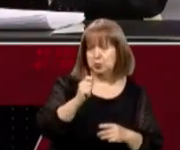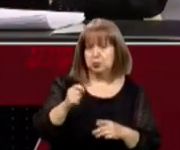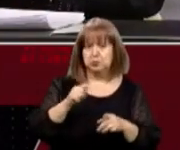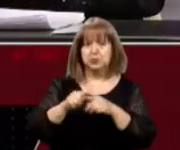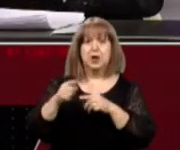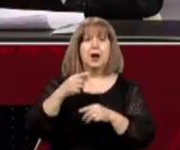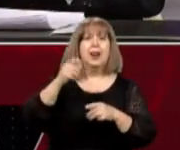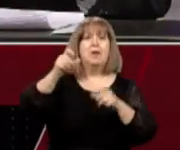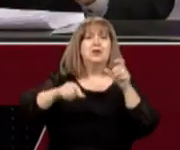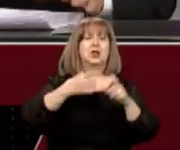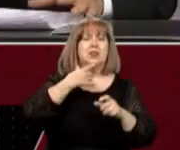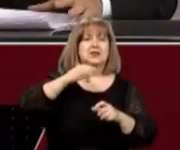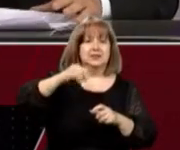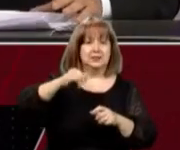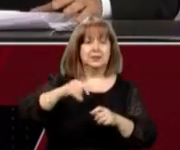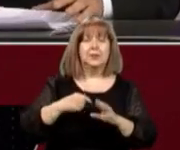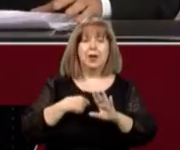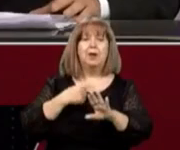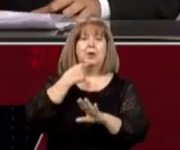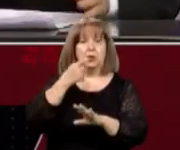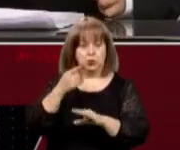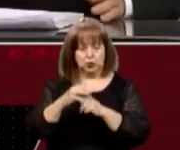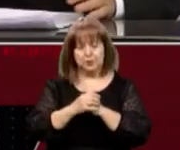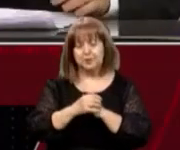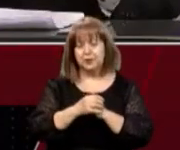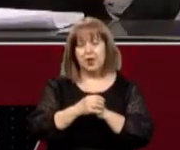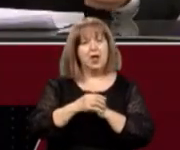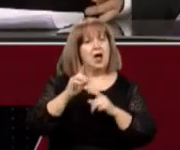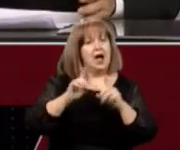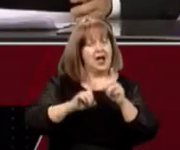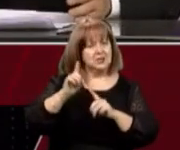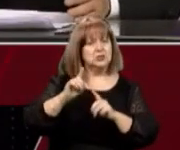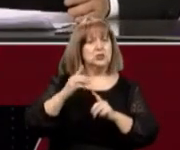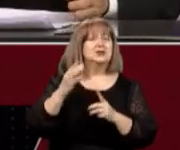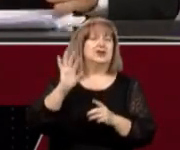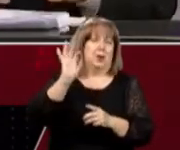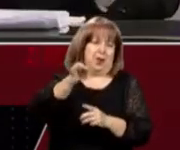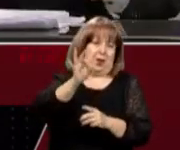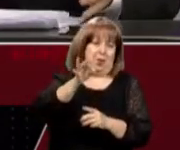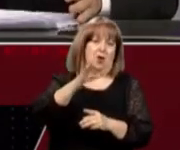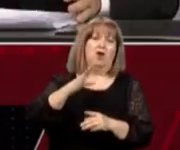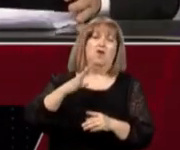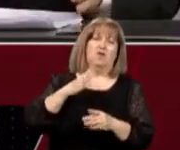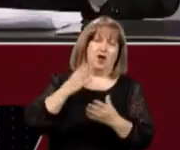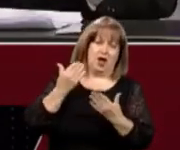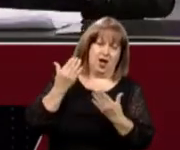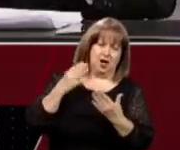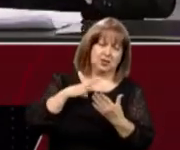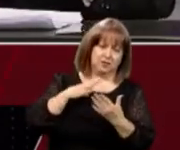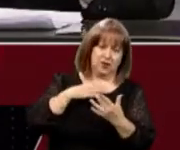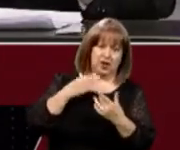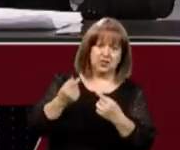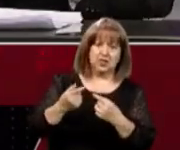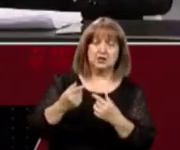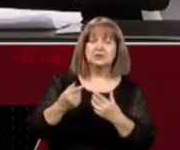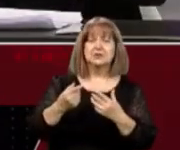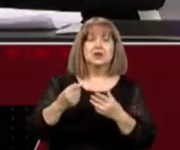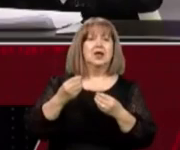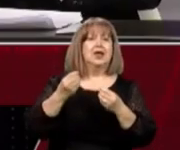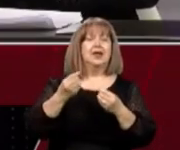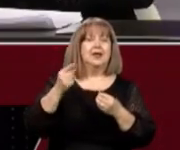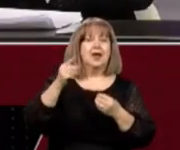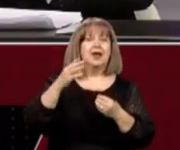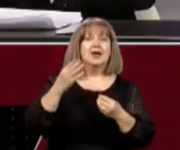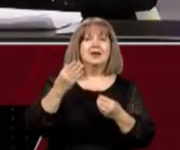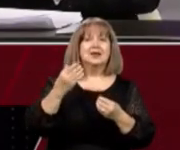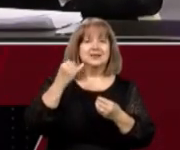Escucho. No, te iba a hacer una pregunta a ver si la podemos transmitir ahí. Todos sabemos que falta mucho y todos sabemos que en algo se ha avanzado. ¿Puedes preguntar eso? ¿En qué